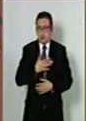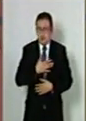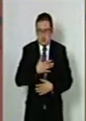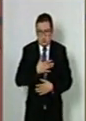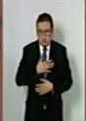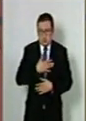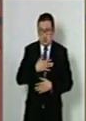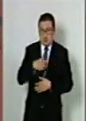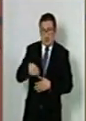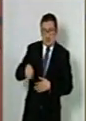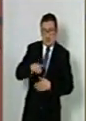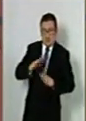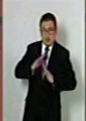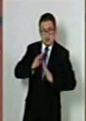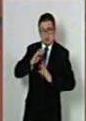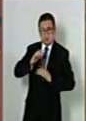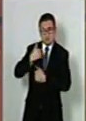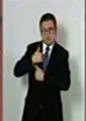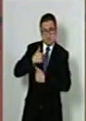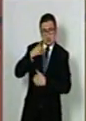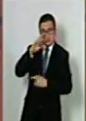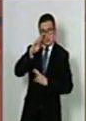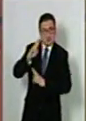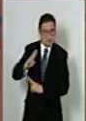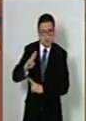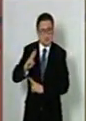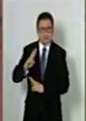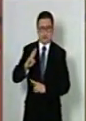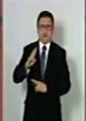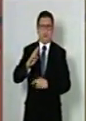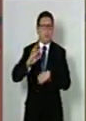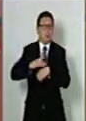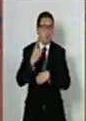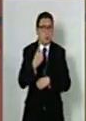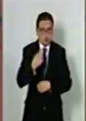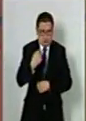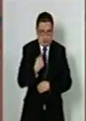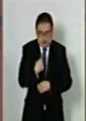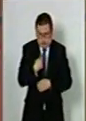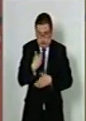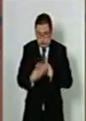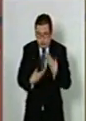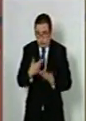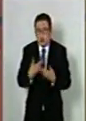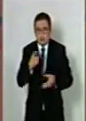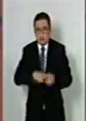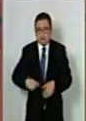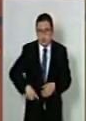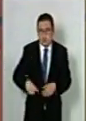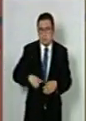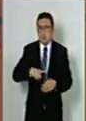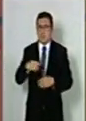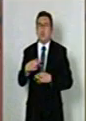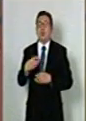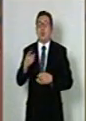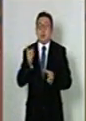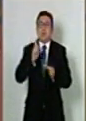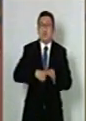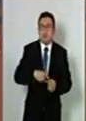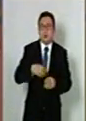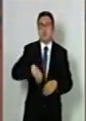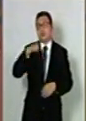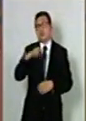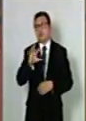al ejército, no lo guardo de mis años de estar en la vida pública, a la que entré tardíamente a los 44